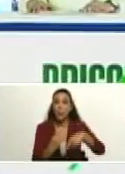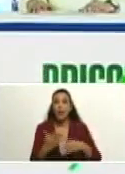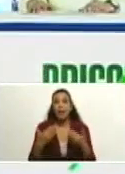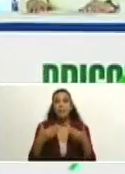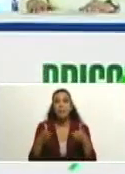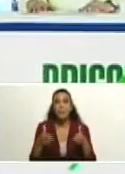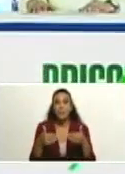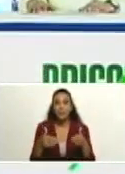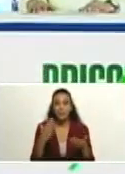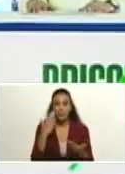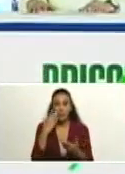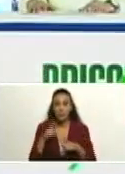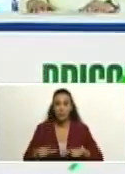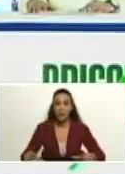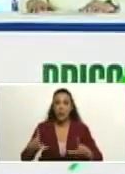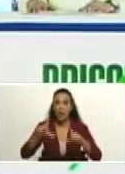Panamá.